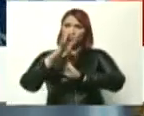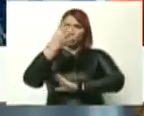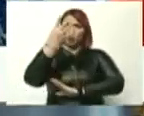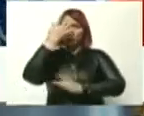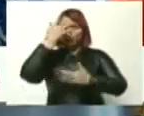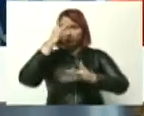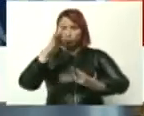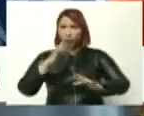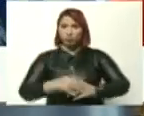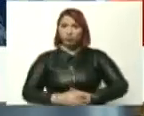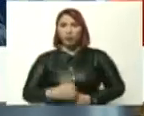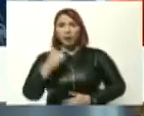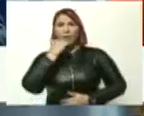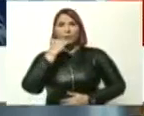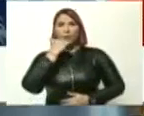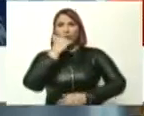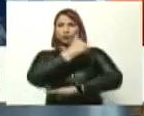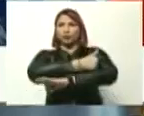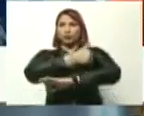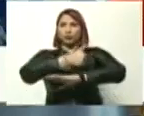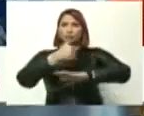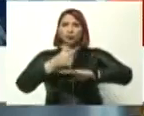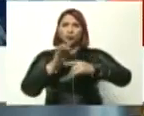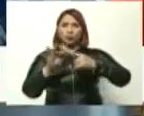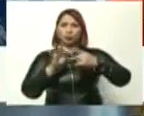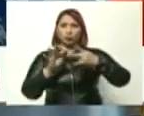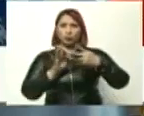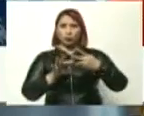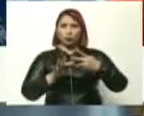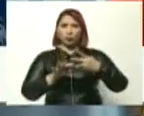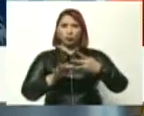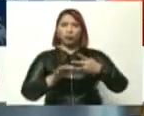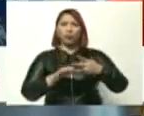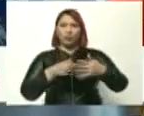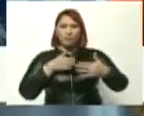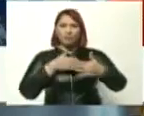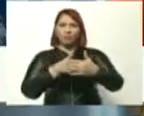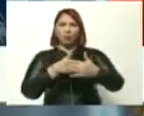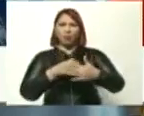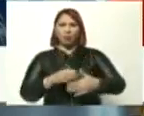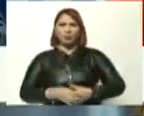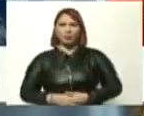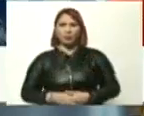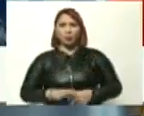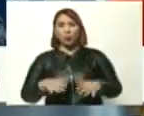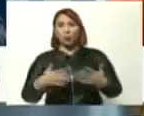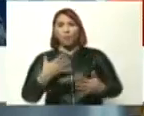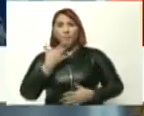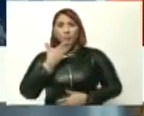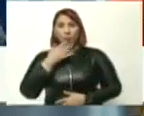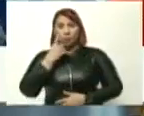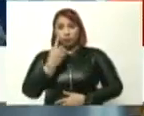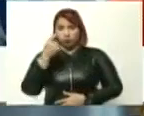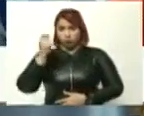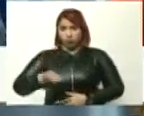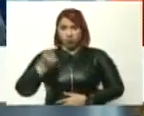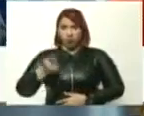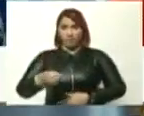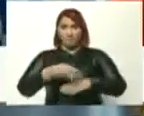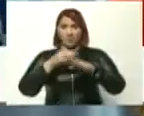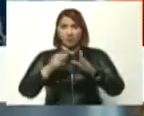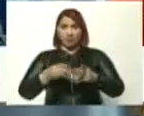supuesto, abuso de funciones. El abuso de funciones es un delito que se configura cuando, por ejemplo, un fiscal del Ministerio